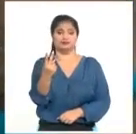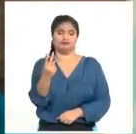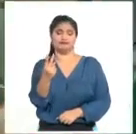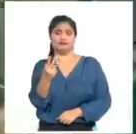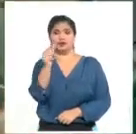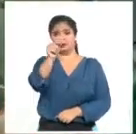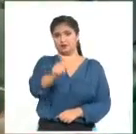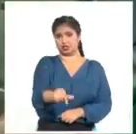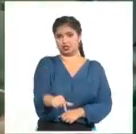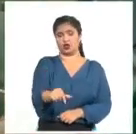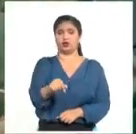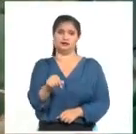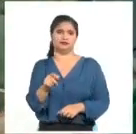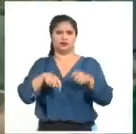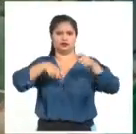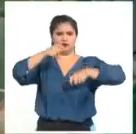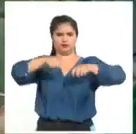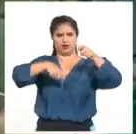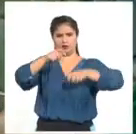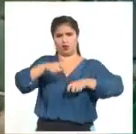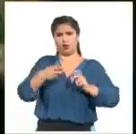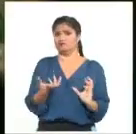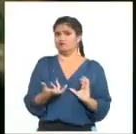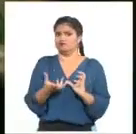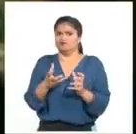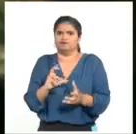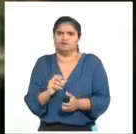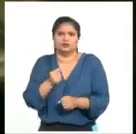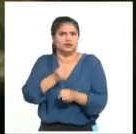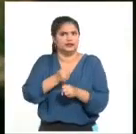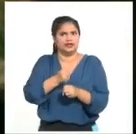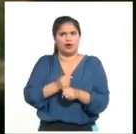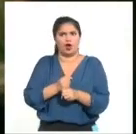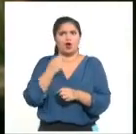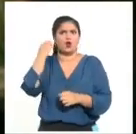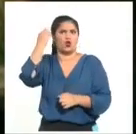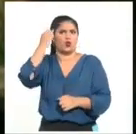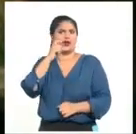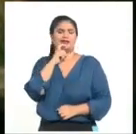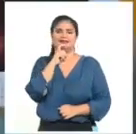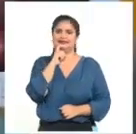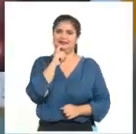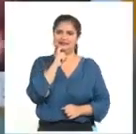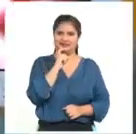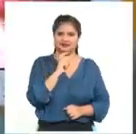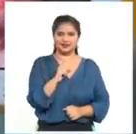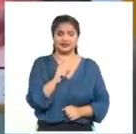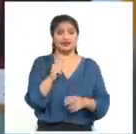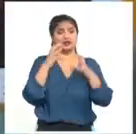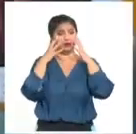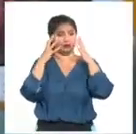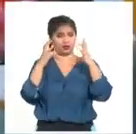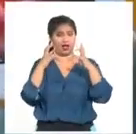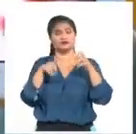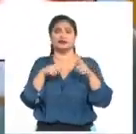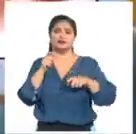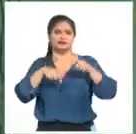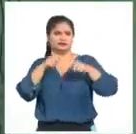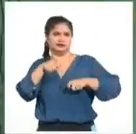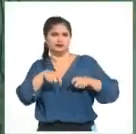pineros, quienes lograron superar la complejidad anatómica de la región, donde se ubican áreas importantes que controlan la visión